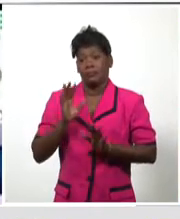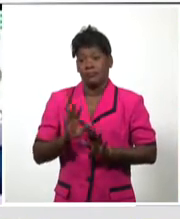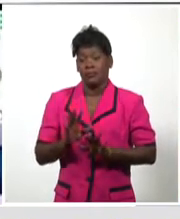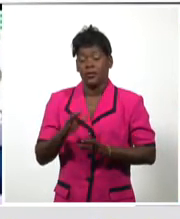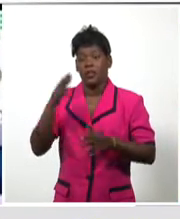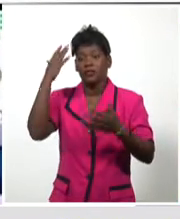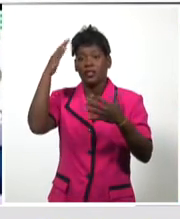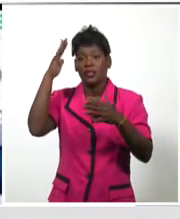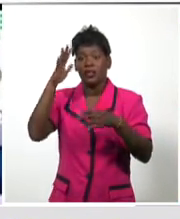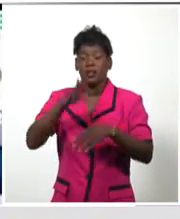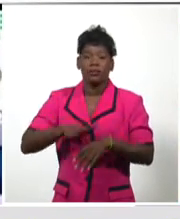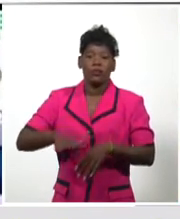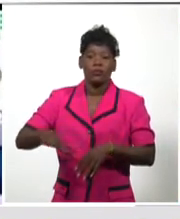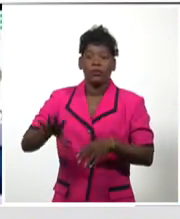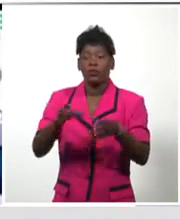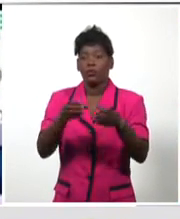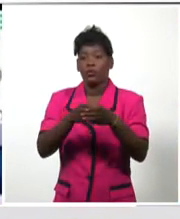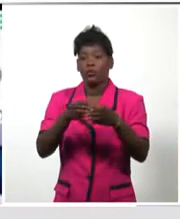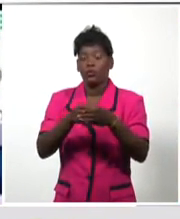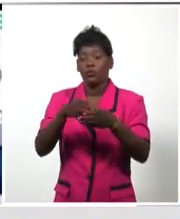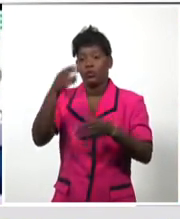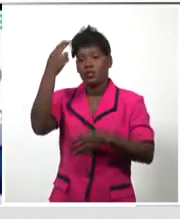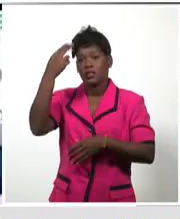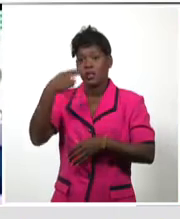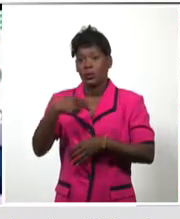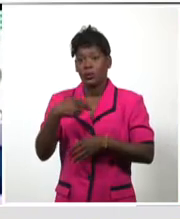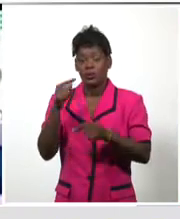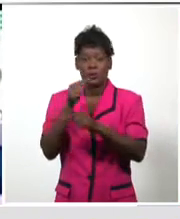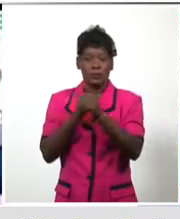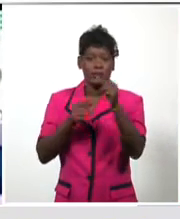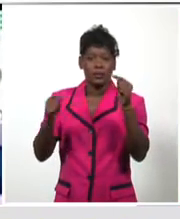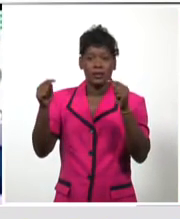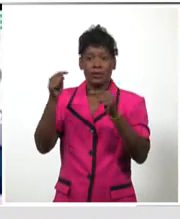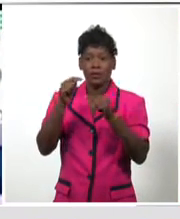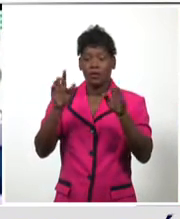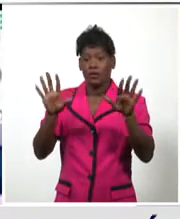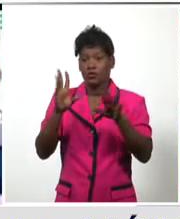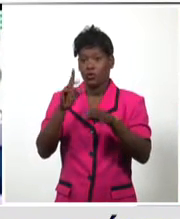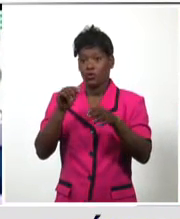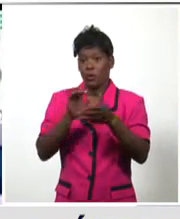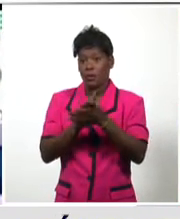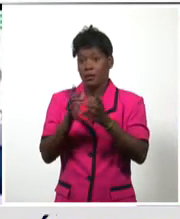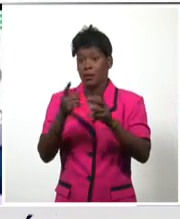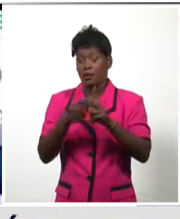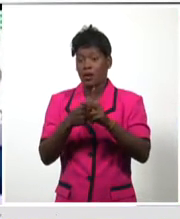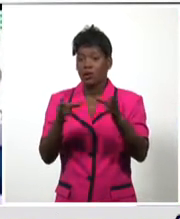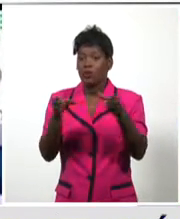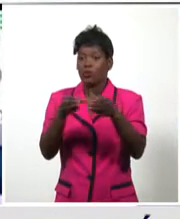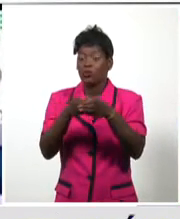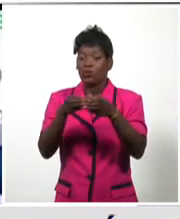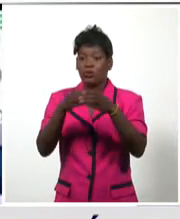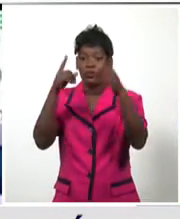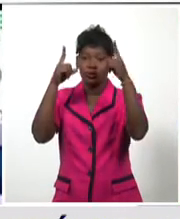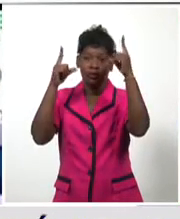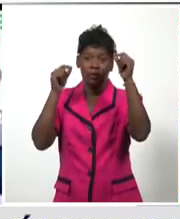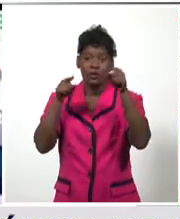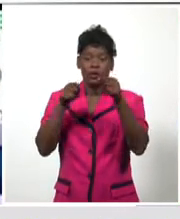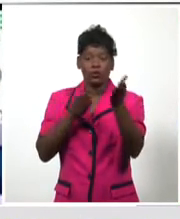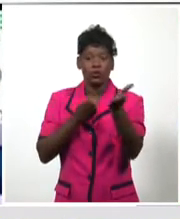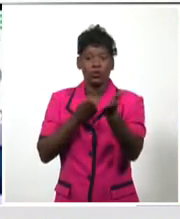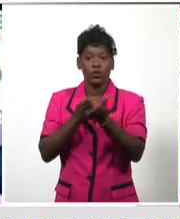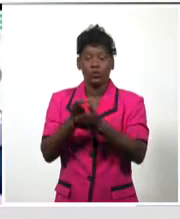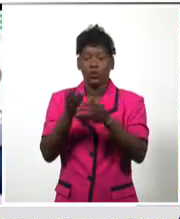a todo el personal de la salud, específicamente hoy, 12 de mayo, a ese personal de enfermería que se mantiene al lado del paciente